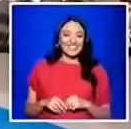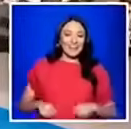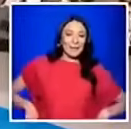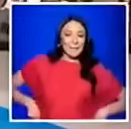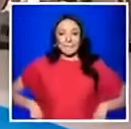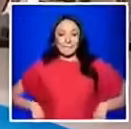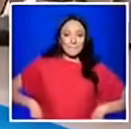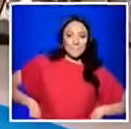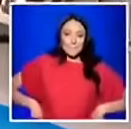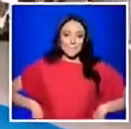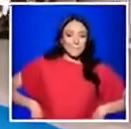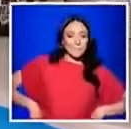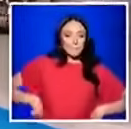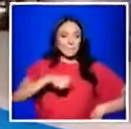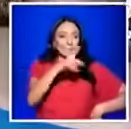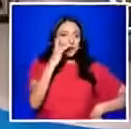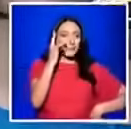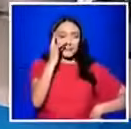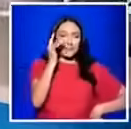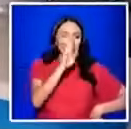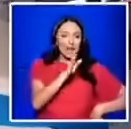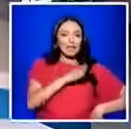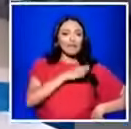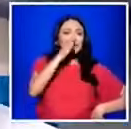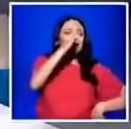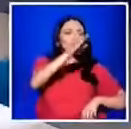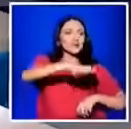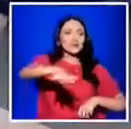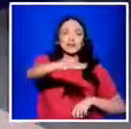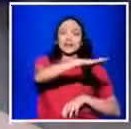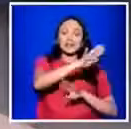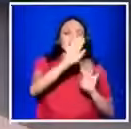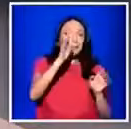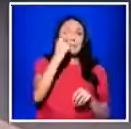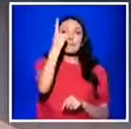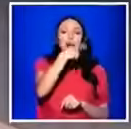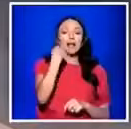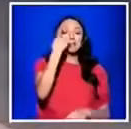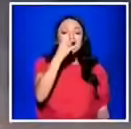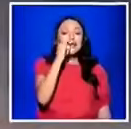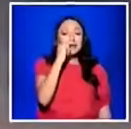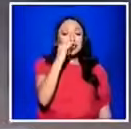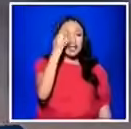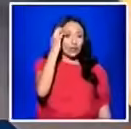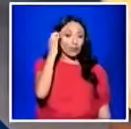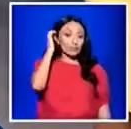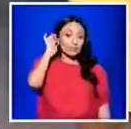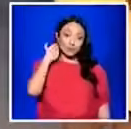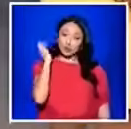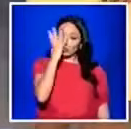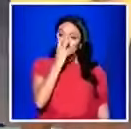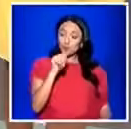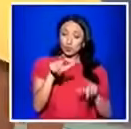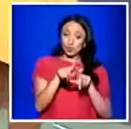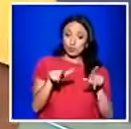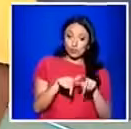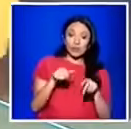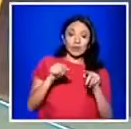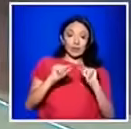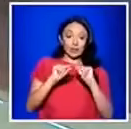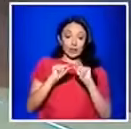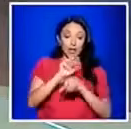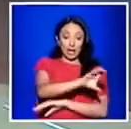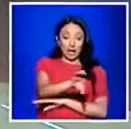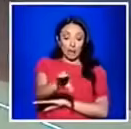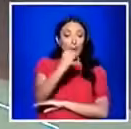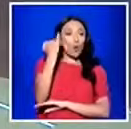Nos reíamos. Alex Ceballos y sus locuras cuando va a visitar estos lugares. Allá estamos viendo el reportaje de este espacio que se llama Granja Verde, que por